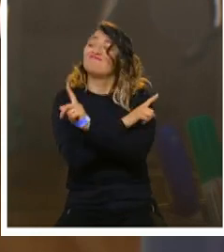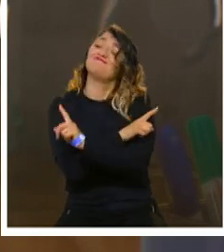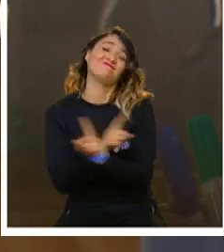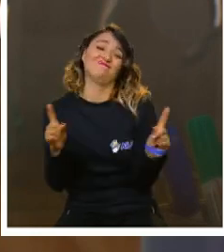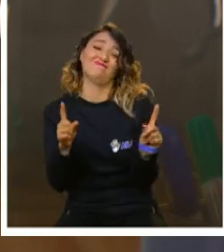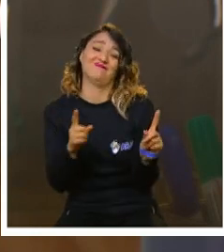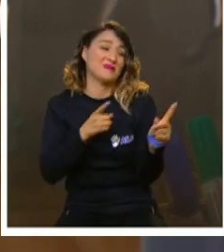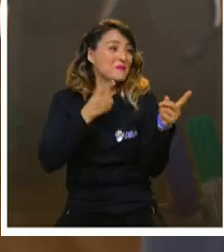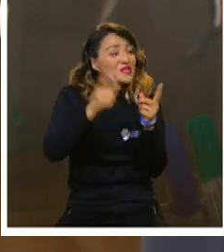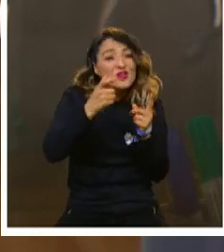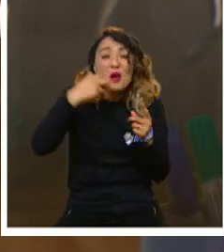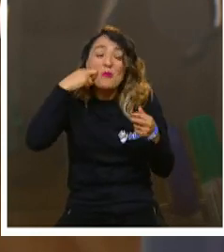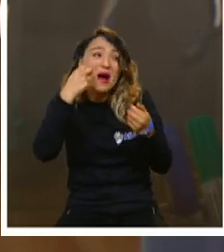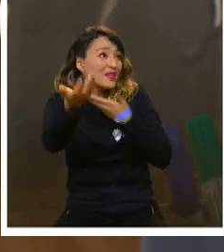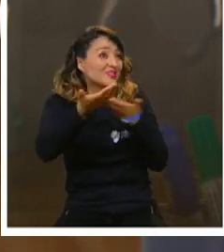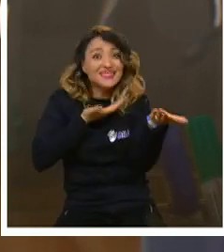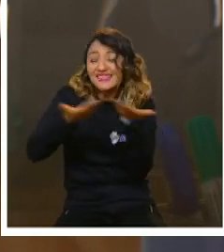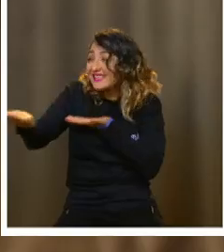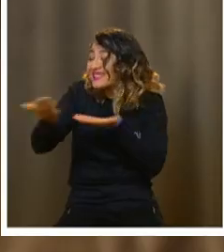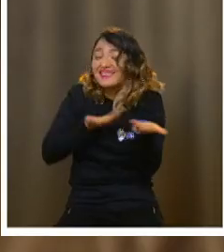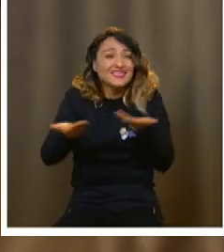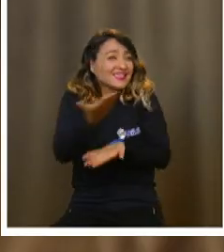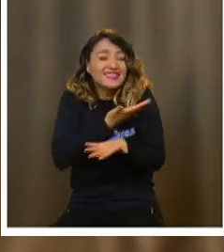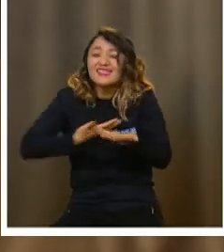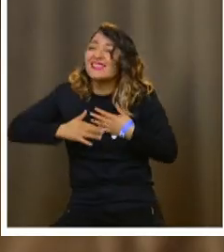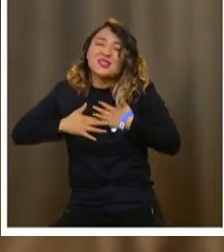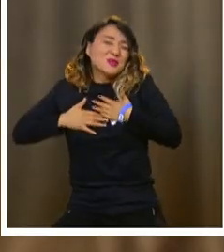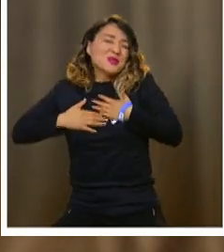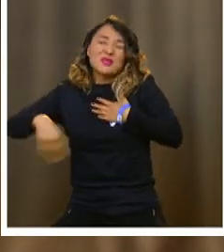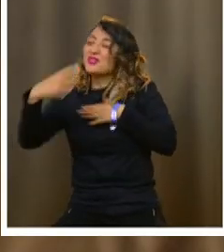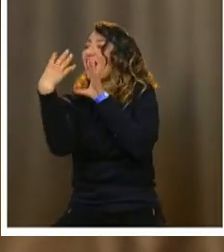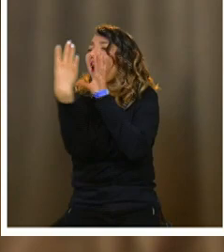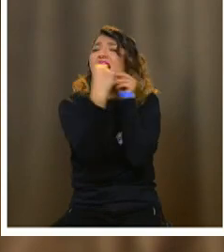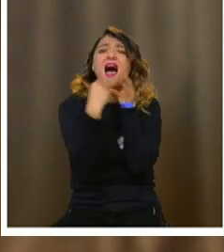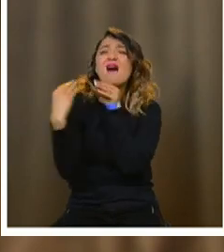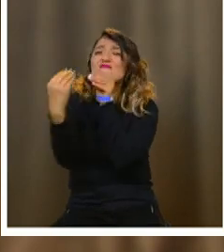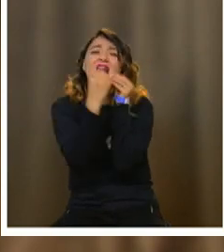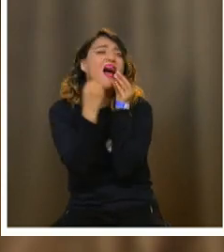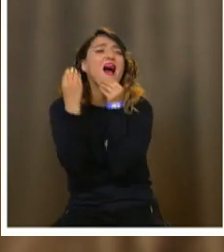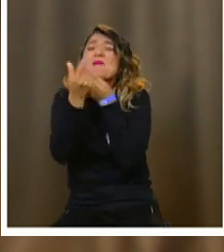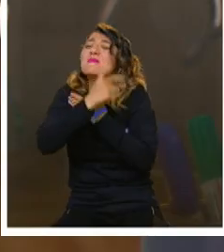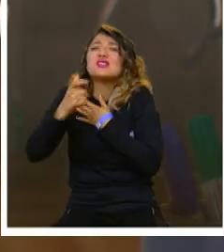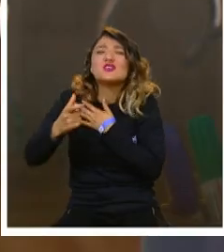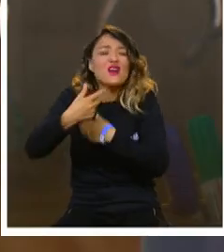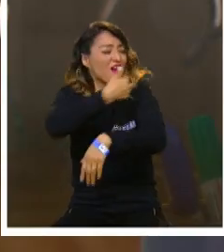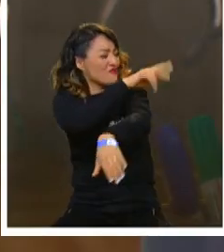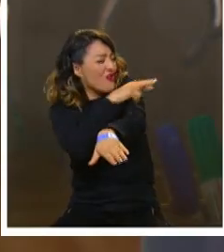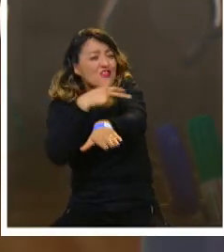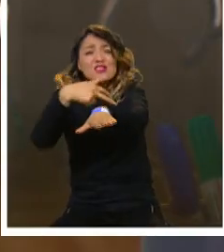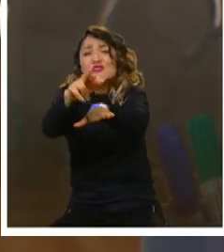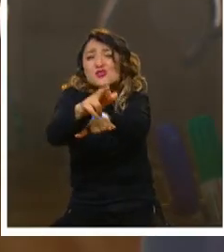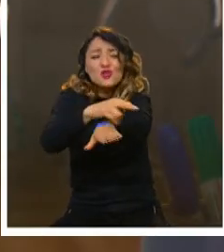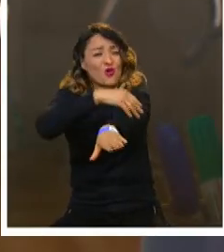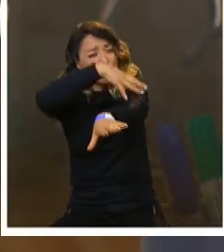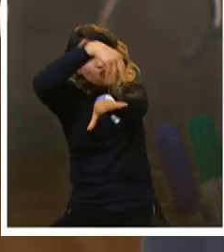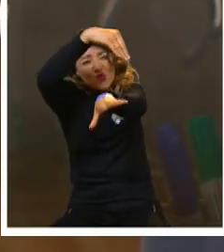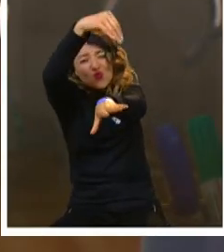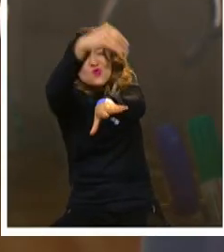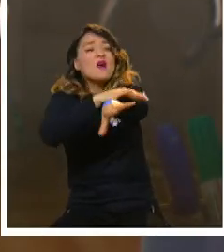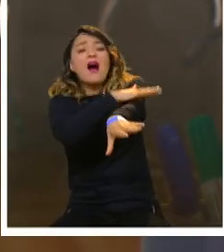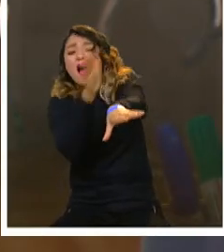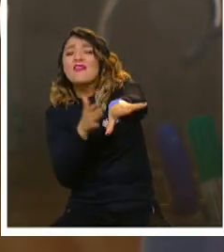la interacción humana, la satisfacción de hablarnos unos con los otros de norte a sur, de cordillera a